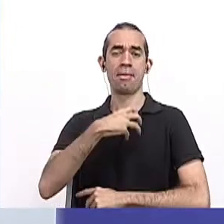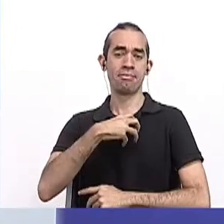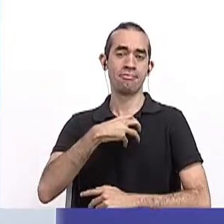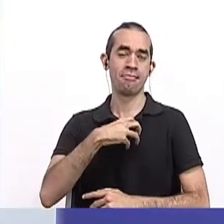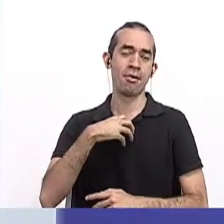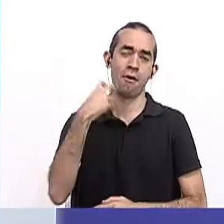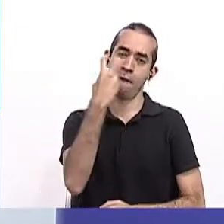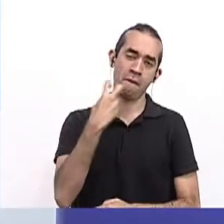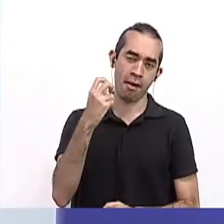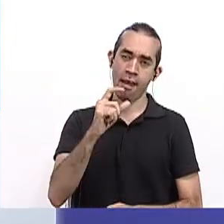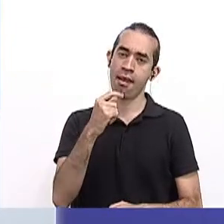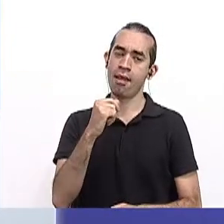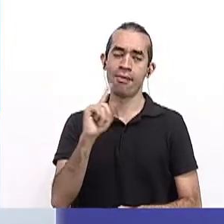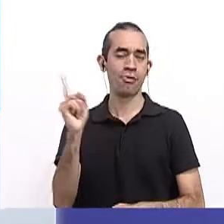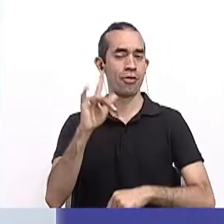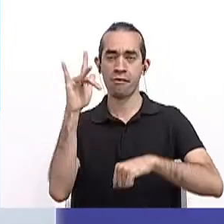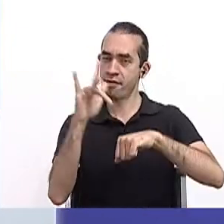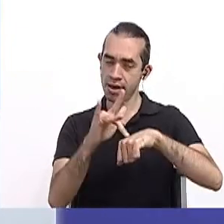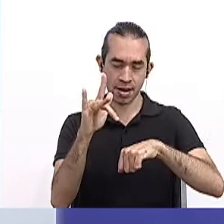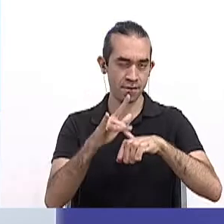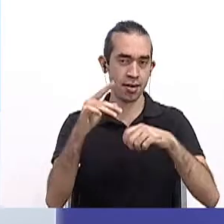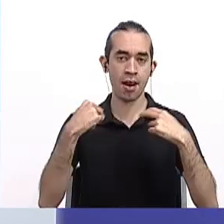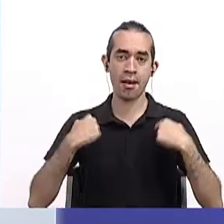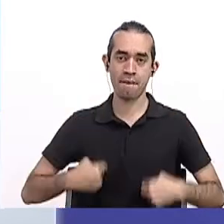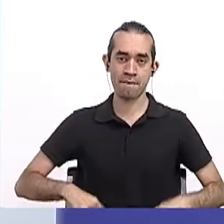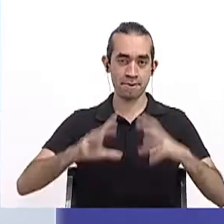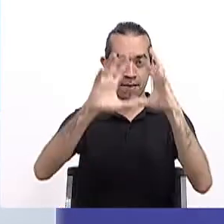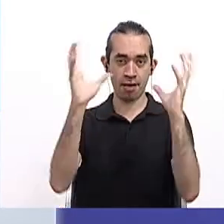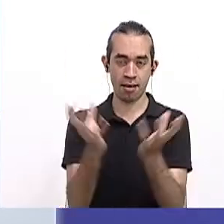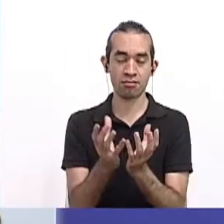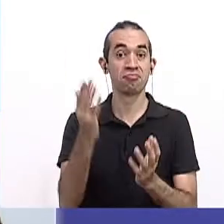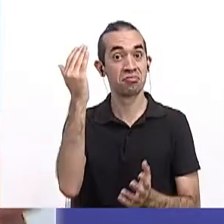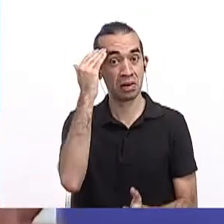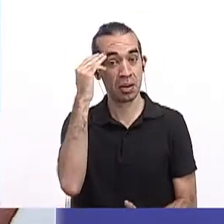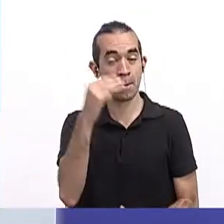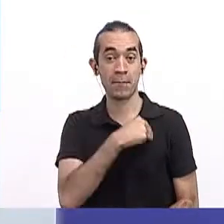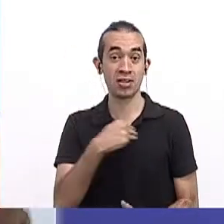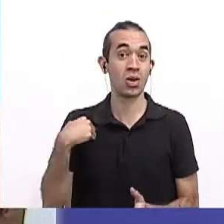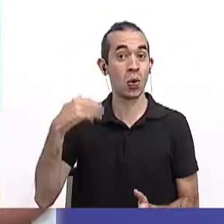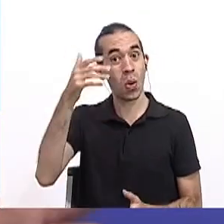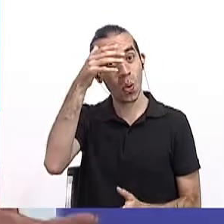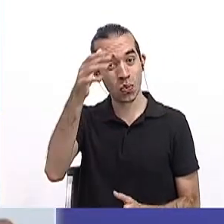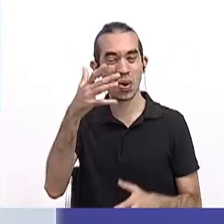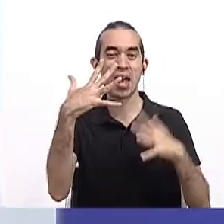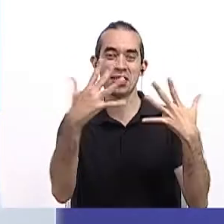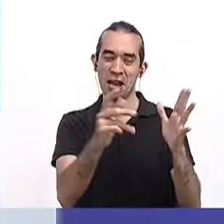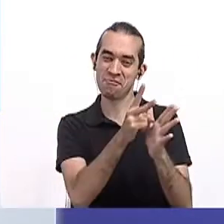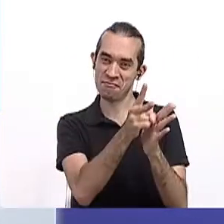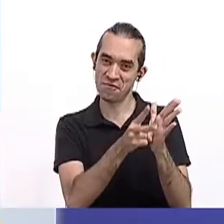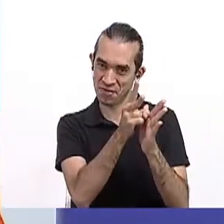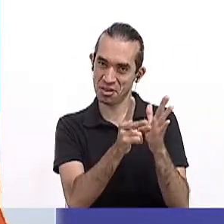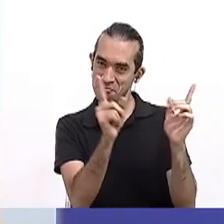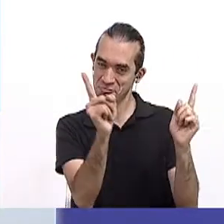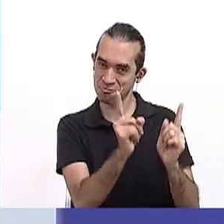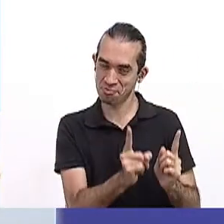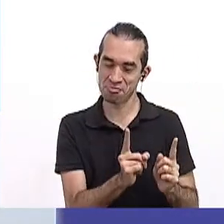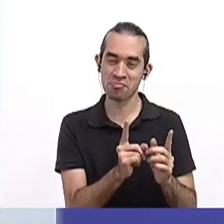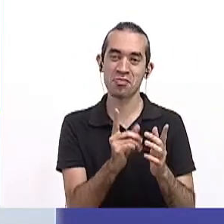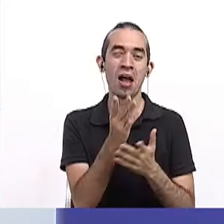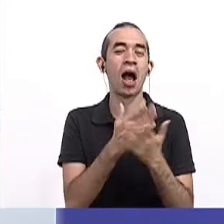de la humanidad. Y es por eso que junto al Ministerio de Cultura se han realizado algunas cápsulas con